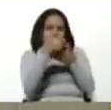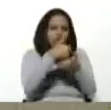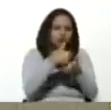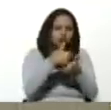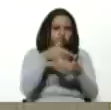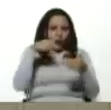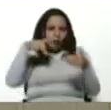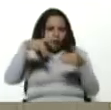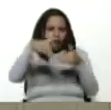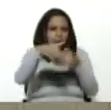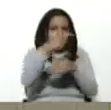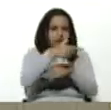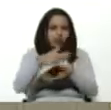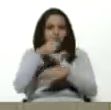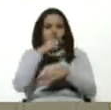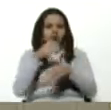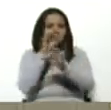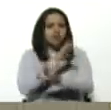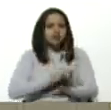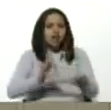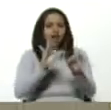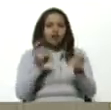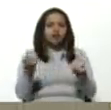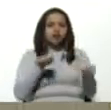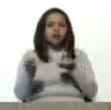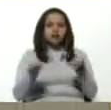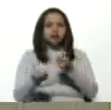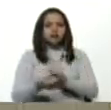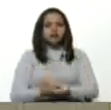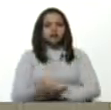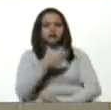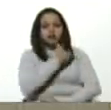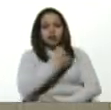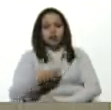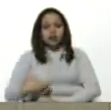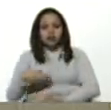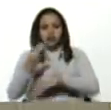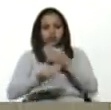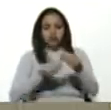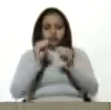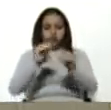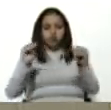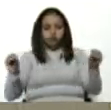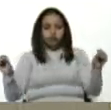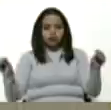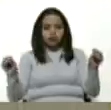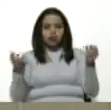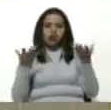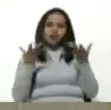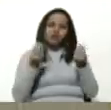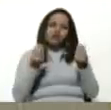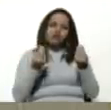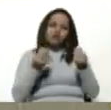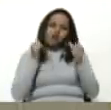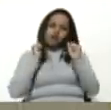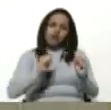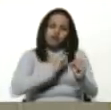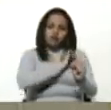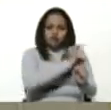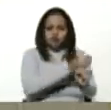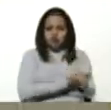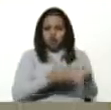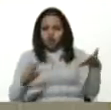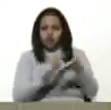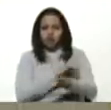connacionales sin ningún tipo de control. El presidente ha hecho llamados de mucha contundencia sobre